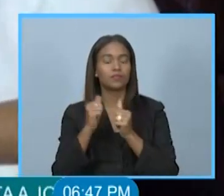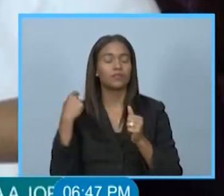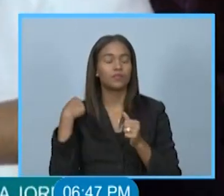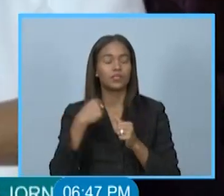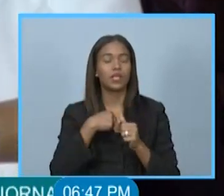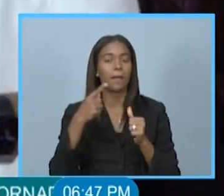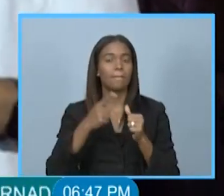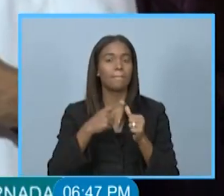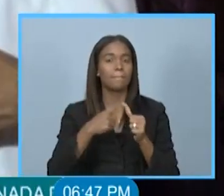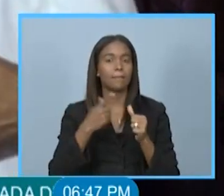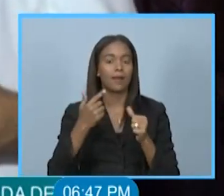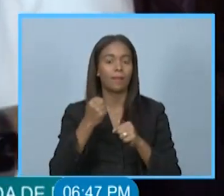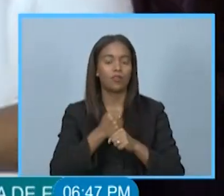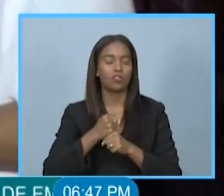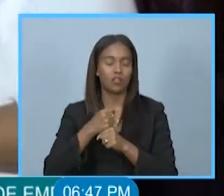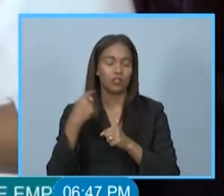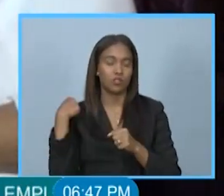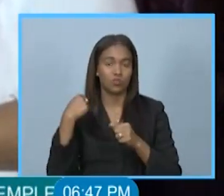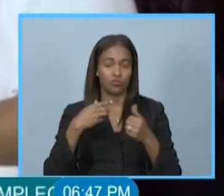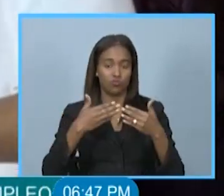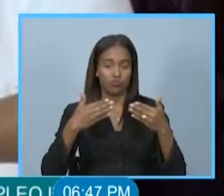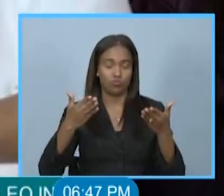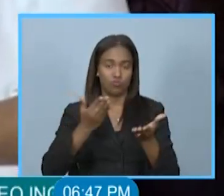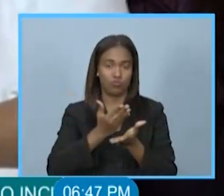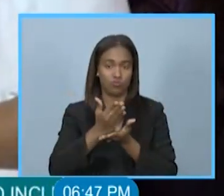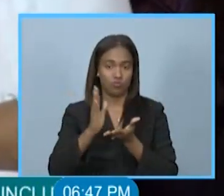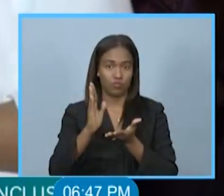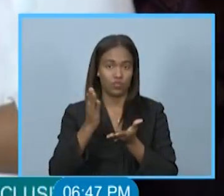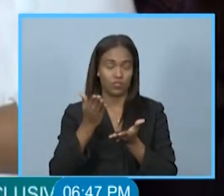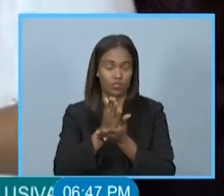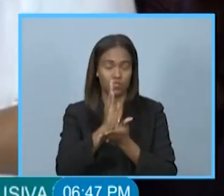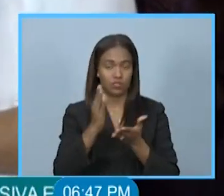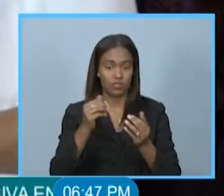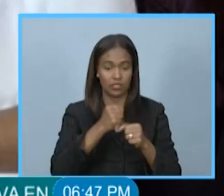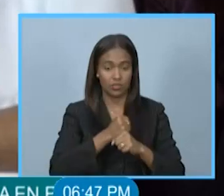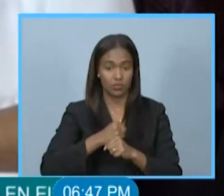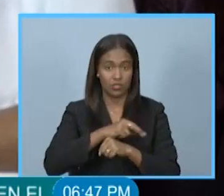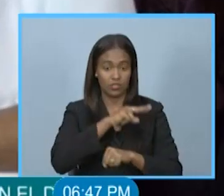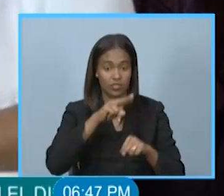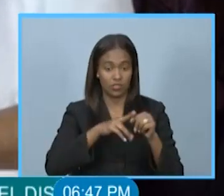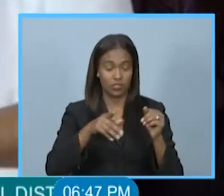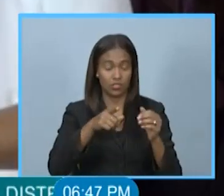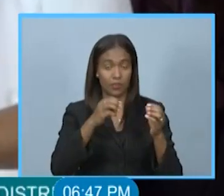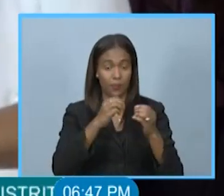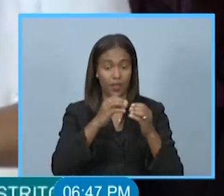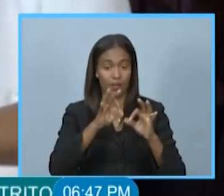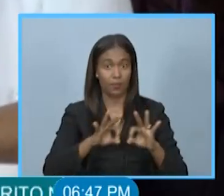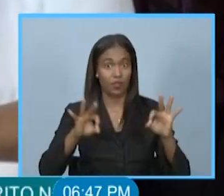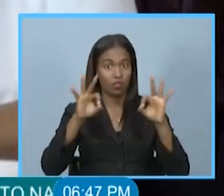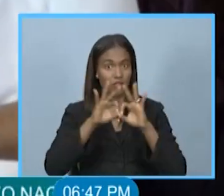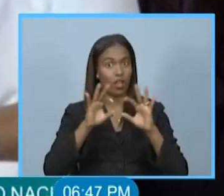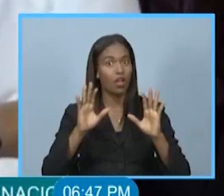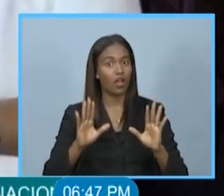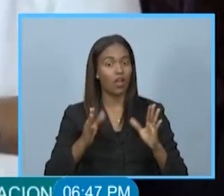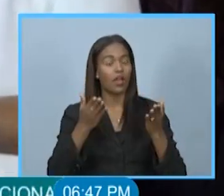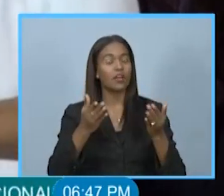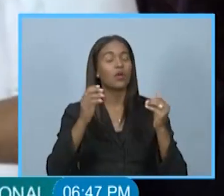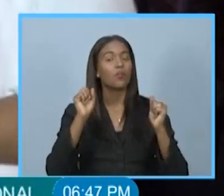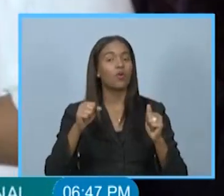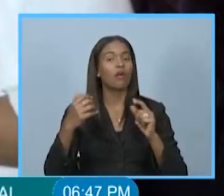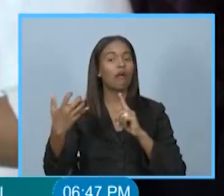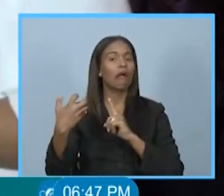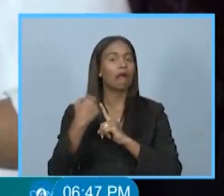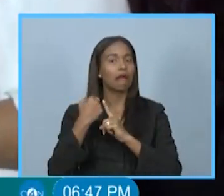lo primero es proteger nuestra frontera la seguridad nacional es lo más importante ahora esto podría